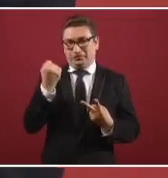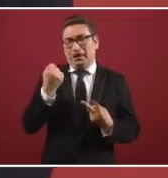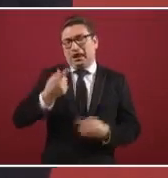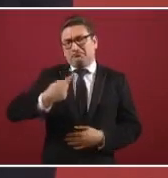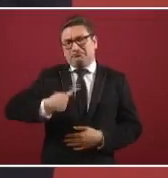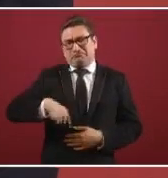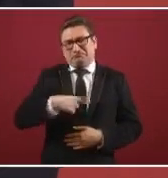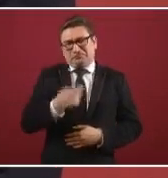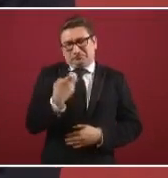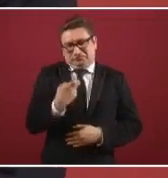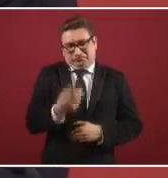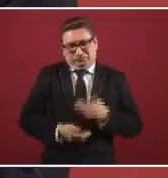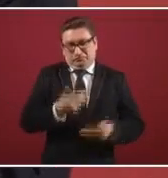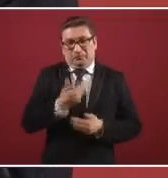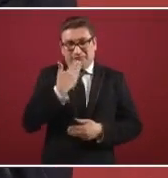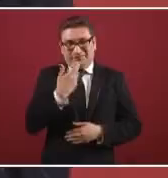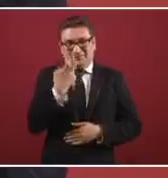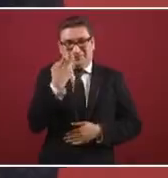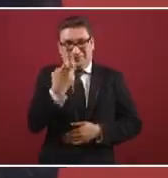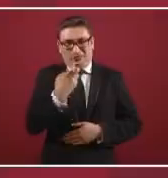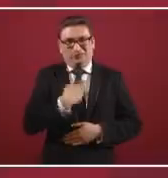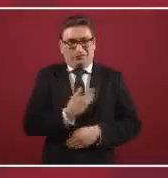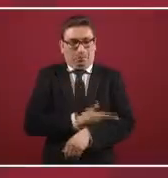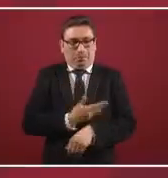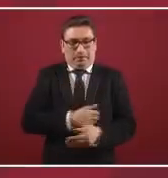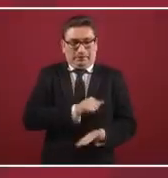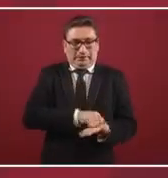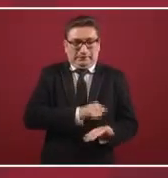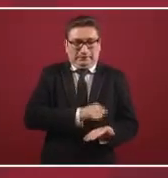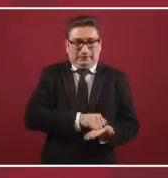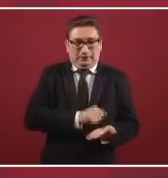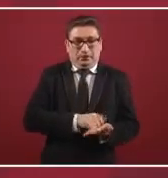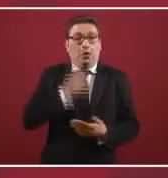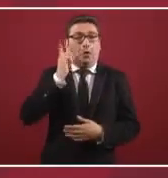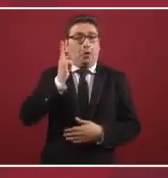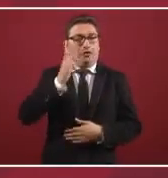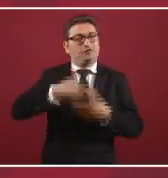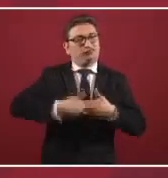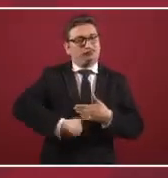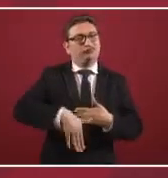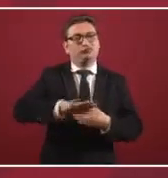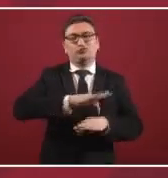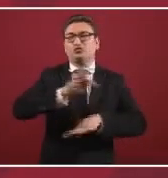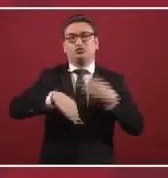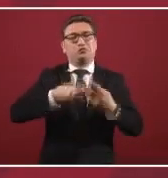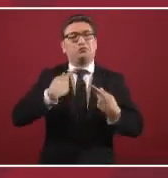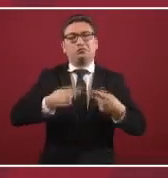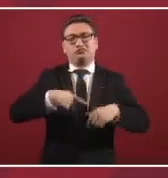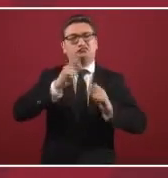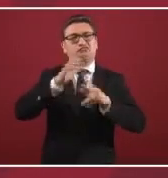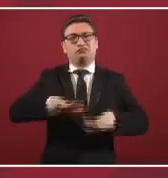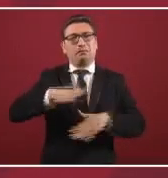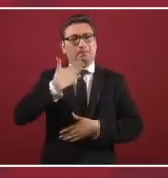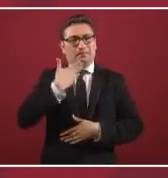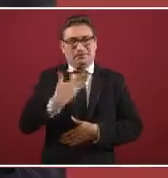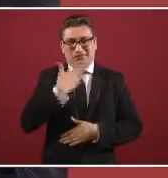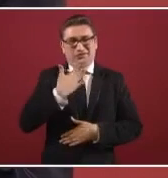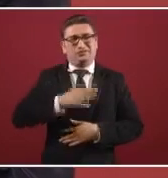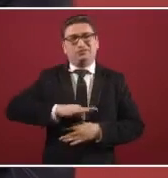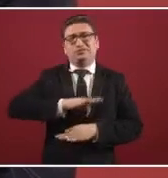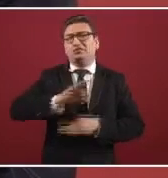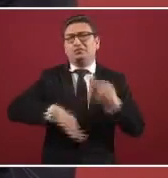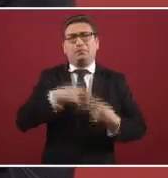y yo deseo que a todos nos vaya bien, que la gente esté contenta, esté